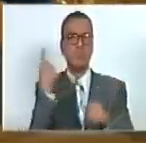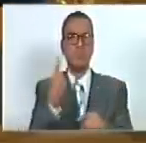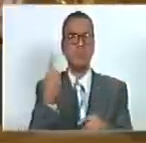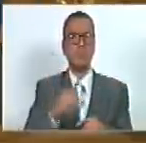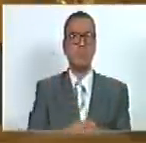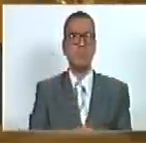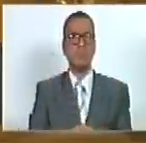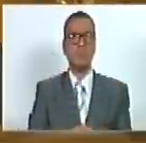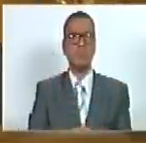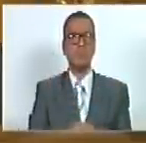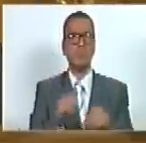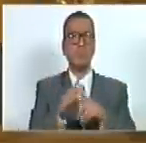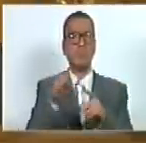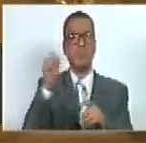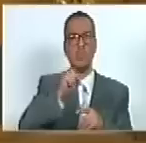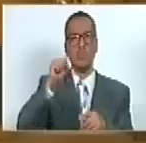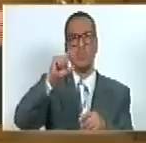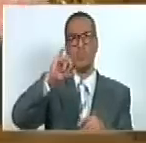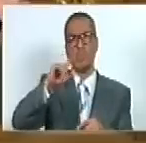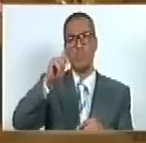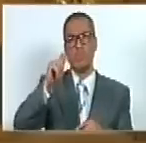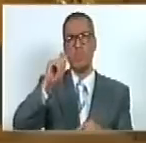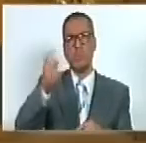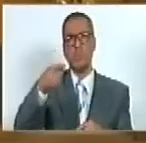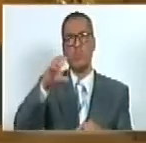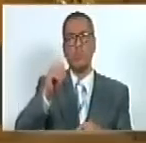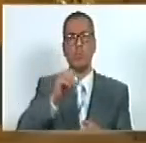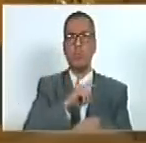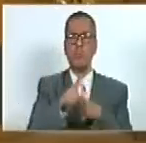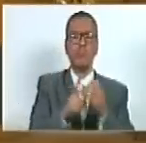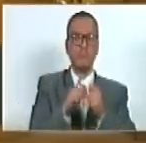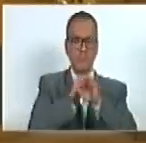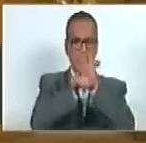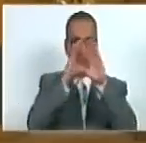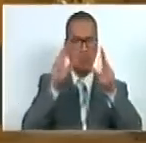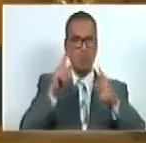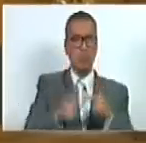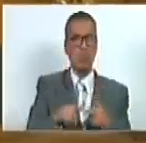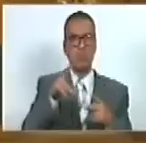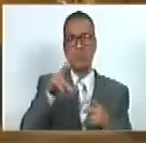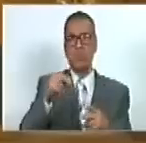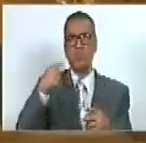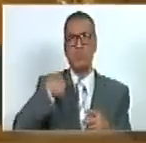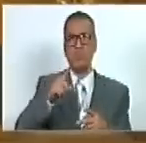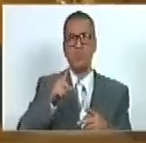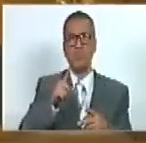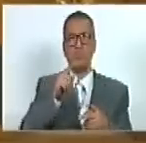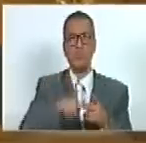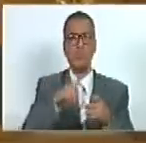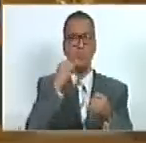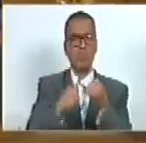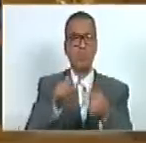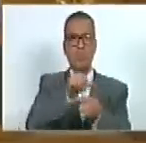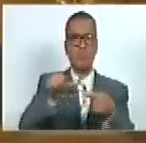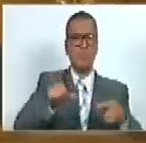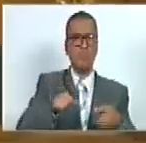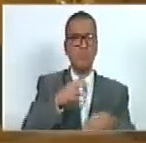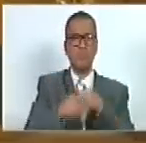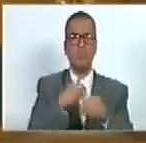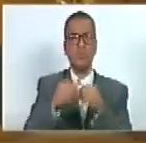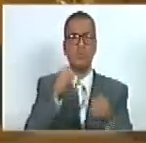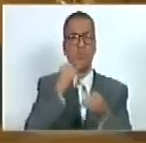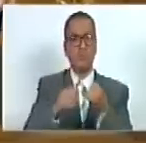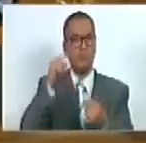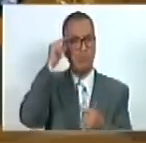solamente del caso de Cítico, que, para ser absolutamente claros, no se gestó este fin de semana ni en los últimos